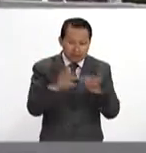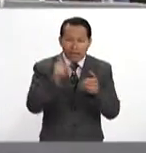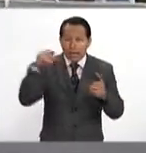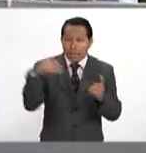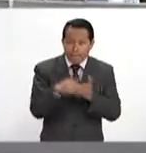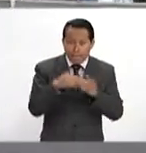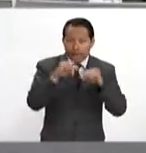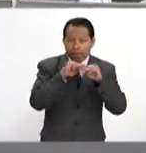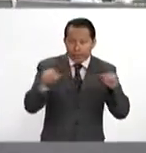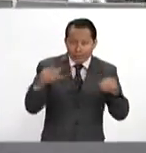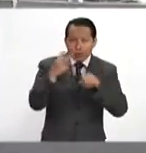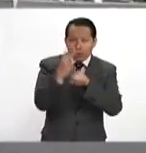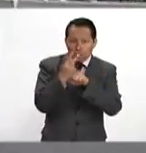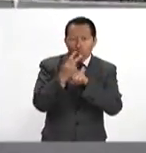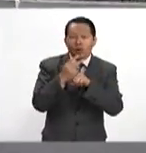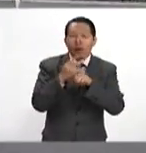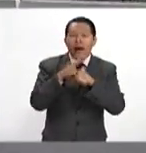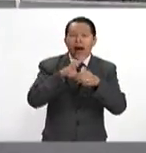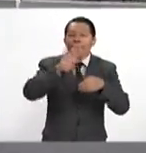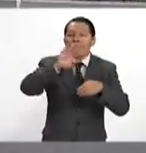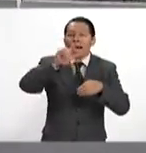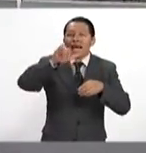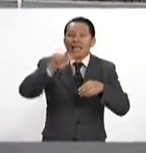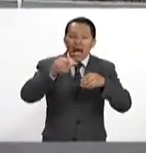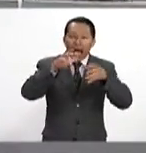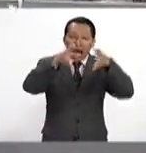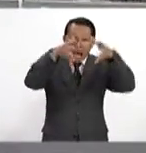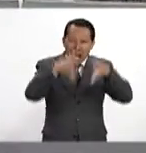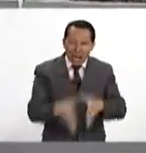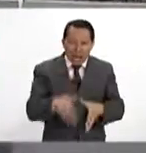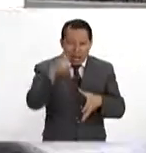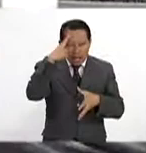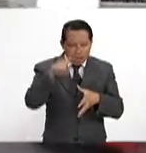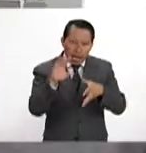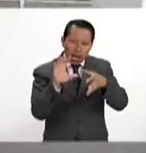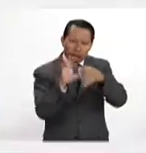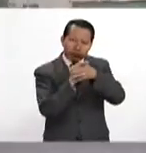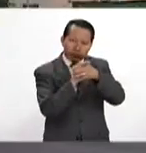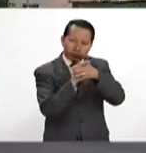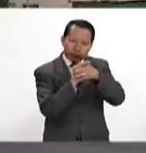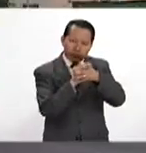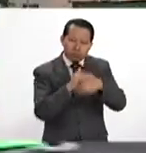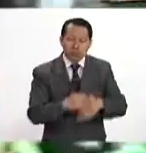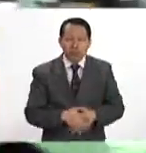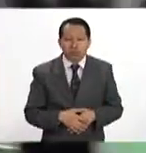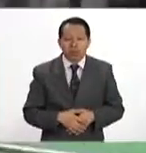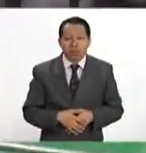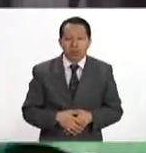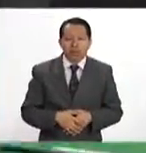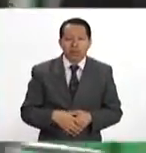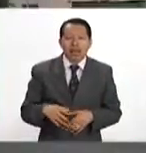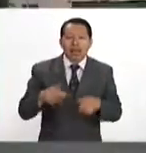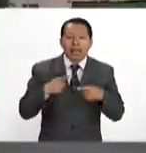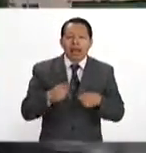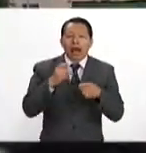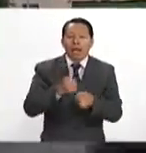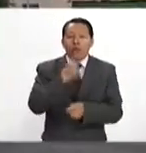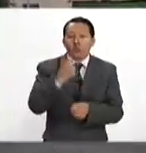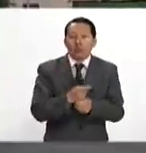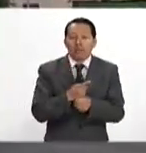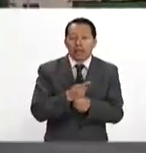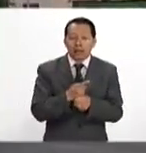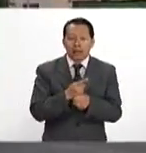1,000 metros cuadrados de malla que sirven de sostén para las plantas de los muros verdes. Se le está dando una oportunidad, no